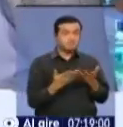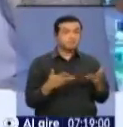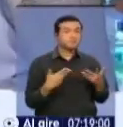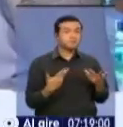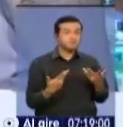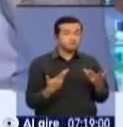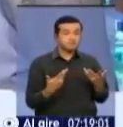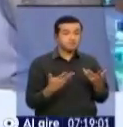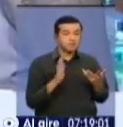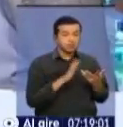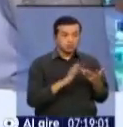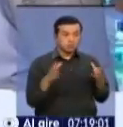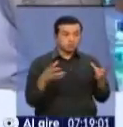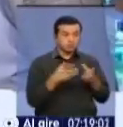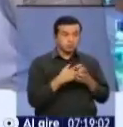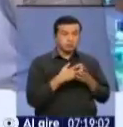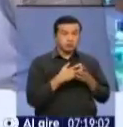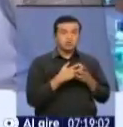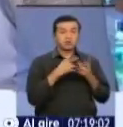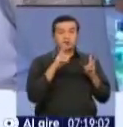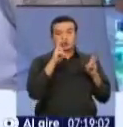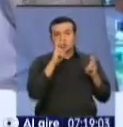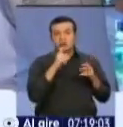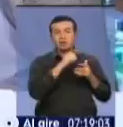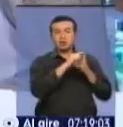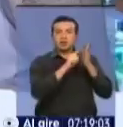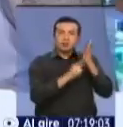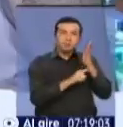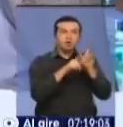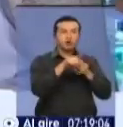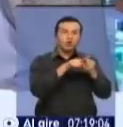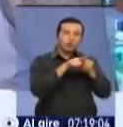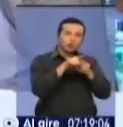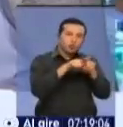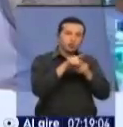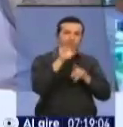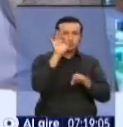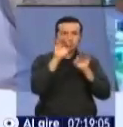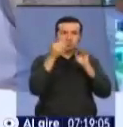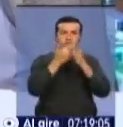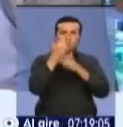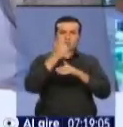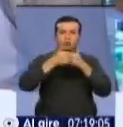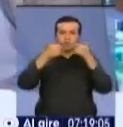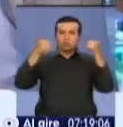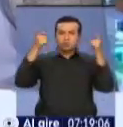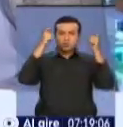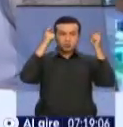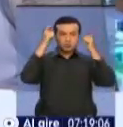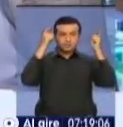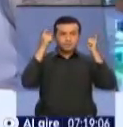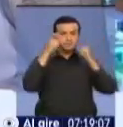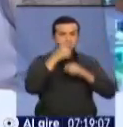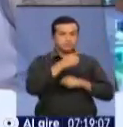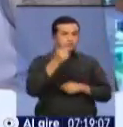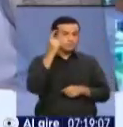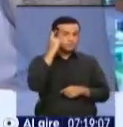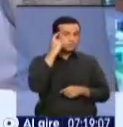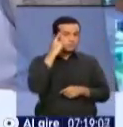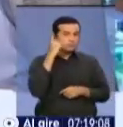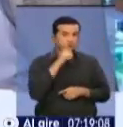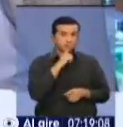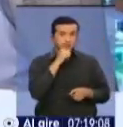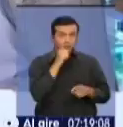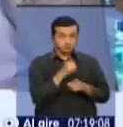sea la que a través de concursos de méritos y oposición designes a las autoridades de control, ¿cree que realmente